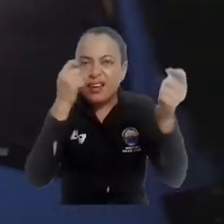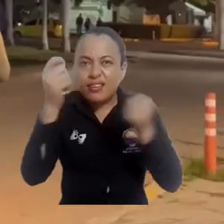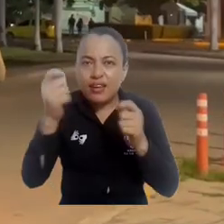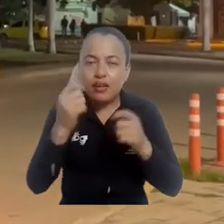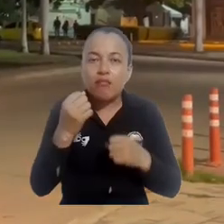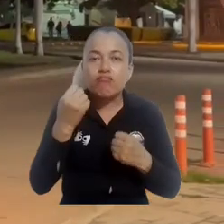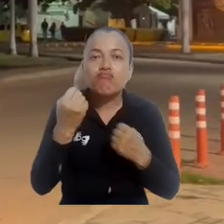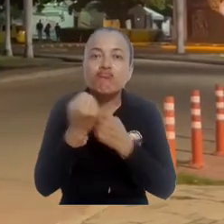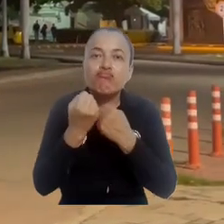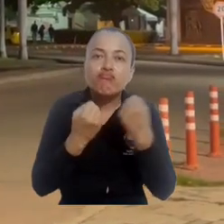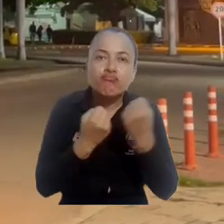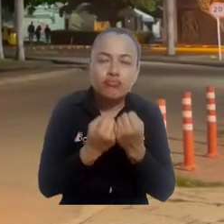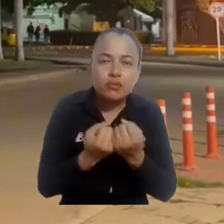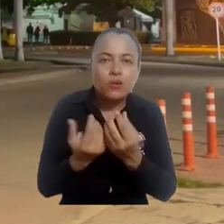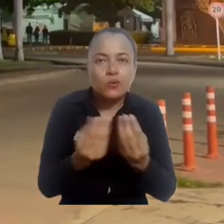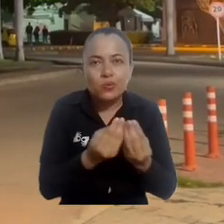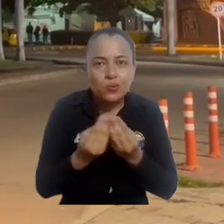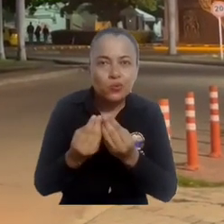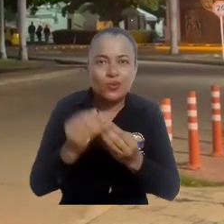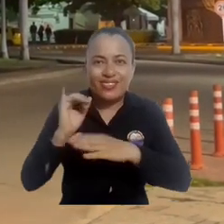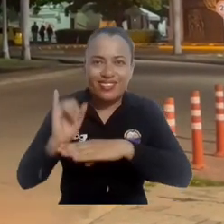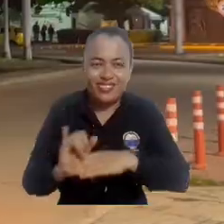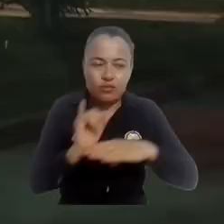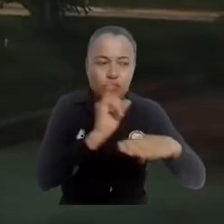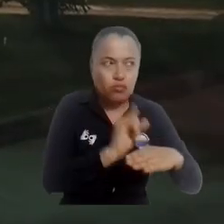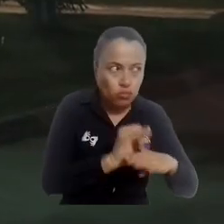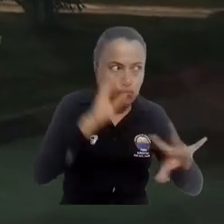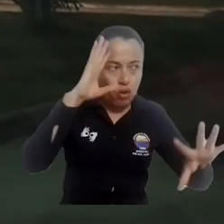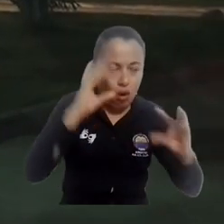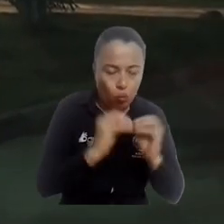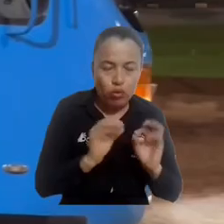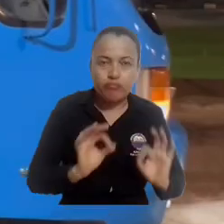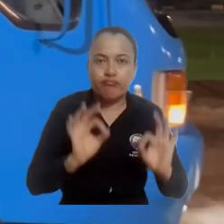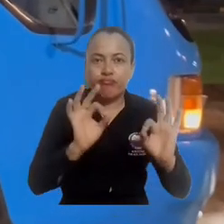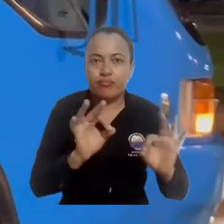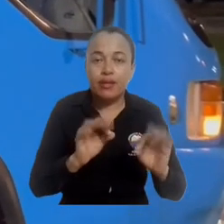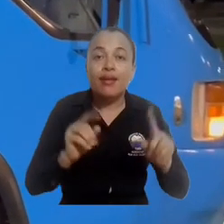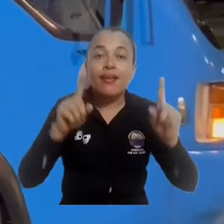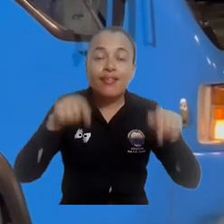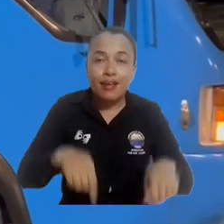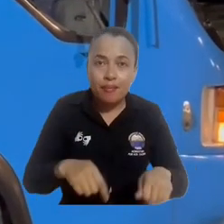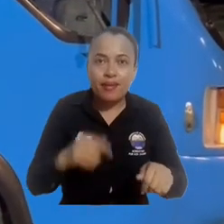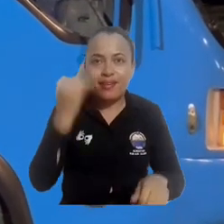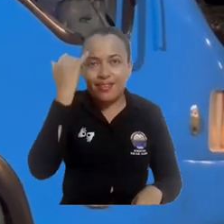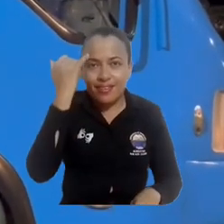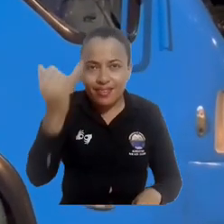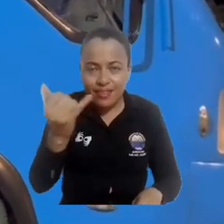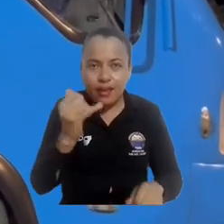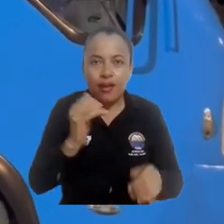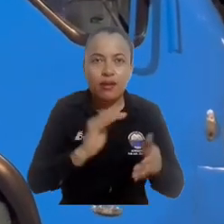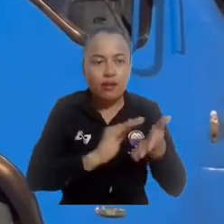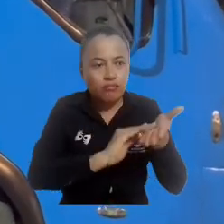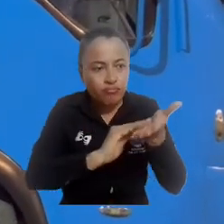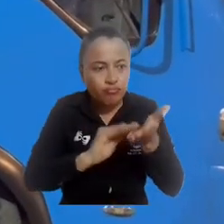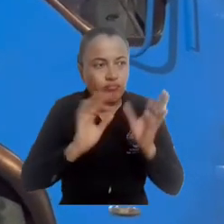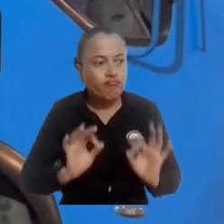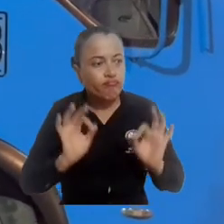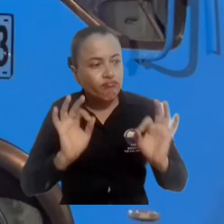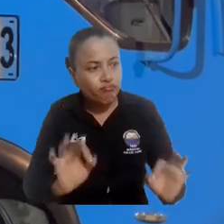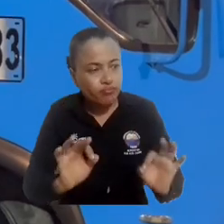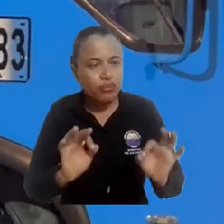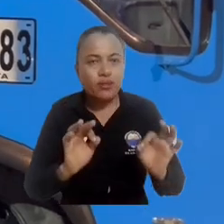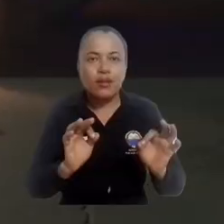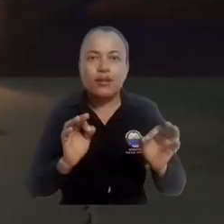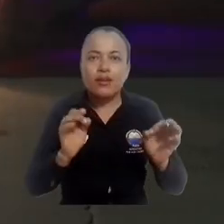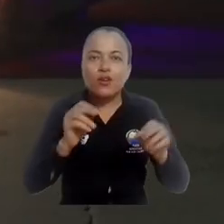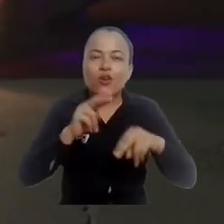las acciones conjuntas propuestas en el convenio entre ambas instituciones y como parte de ello también se adelantarán mejoras para una correcta